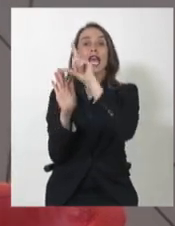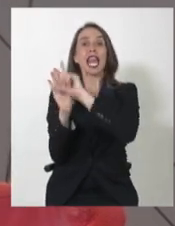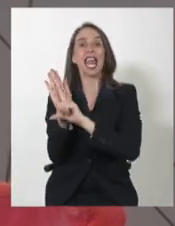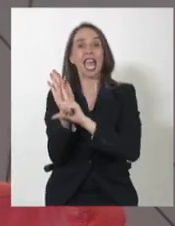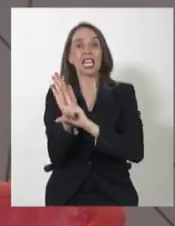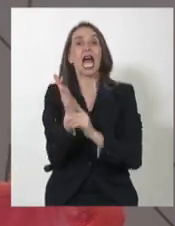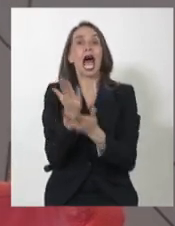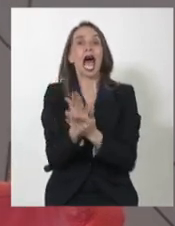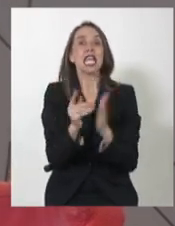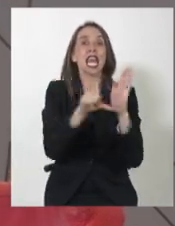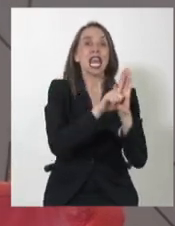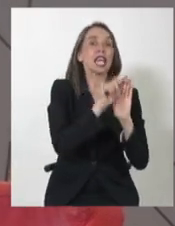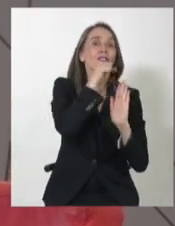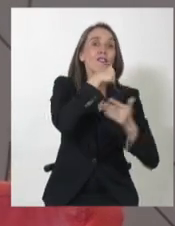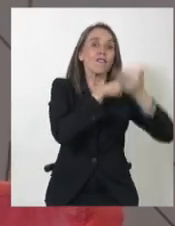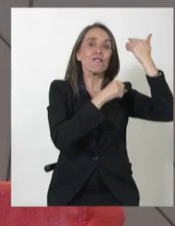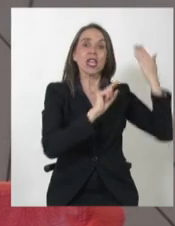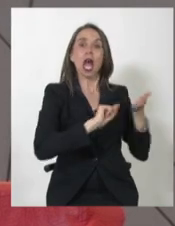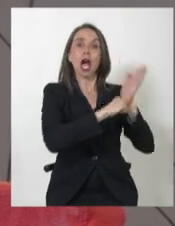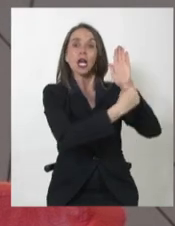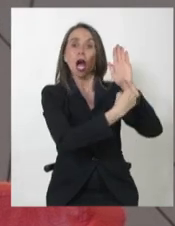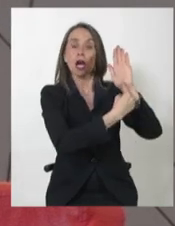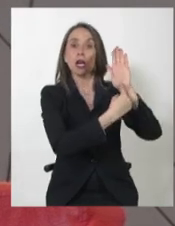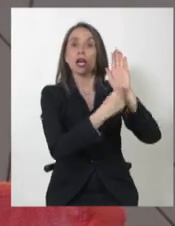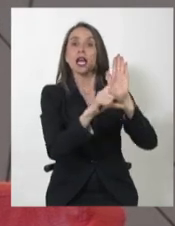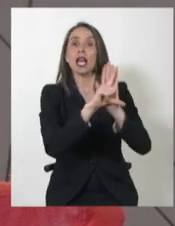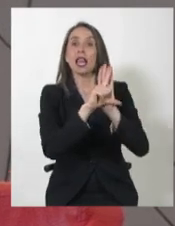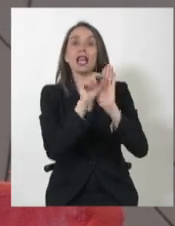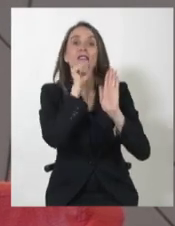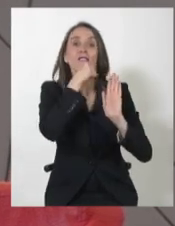Hay leyes viejas y que esas leyes